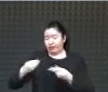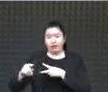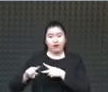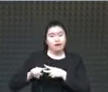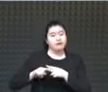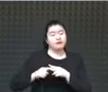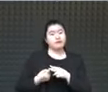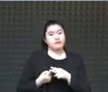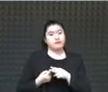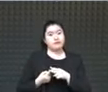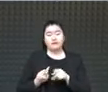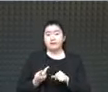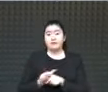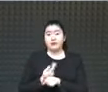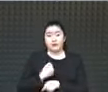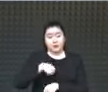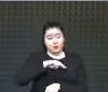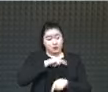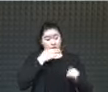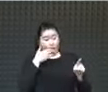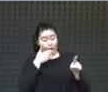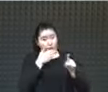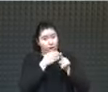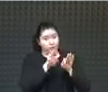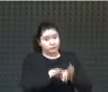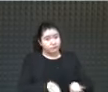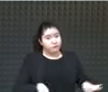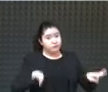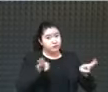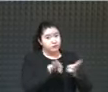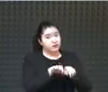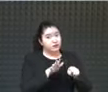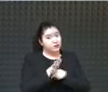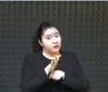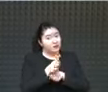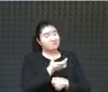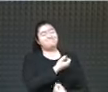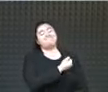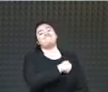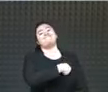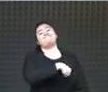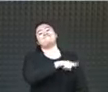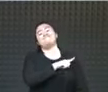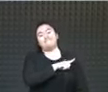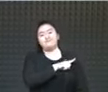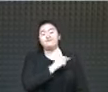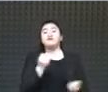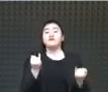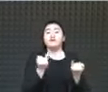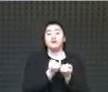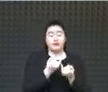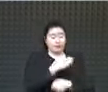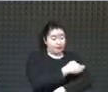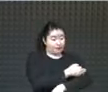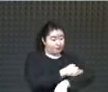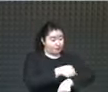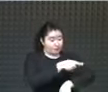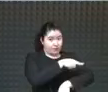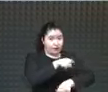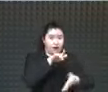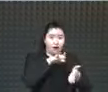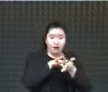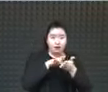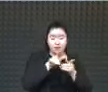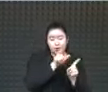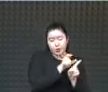la salud como el eje fundamental, la protección a las familias frente al COVID-19,